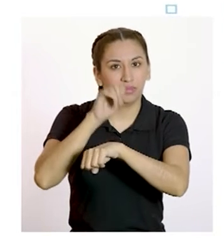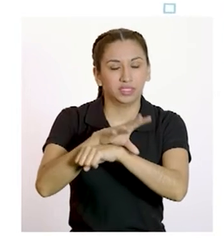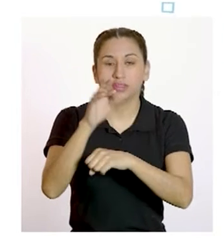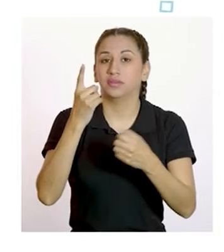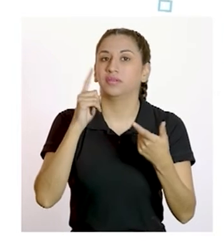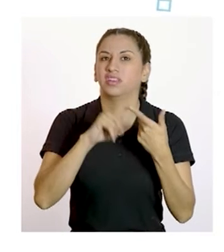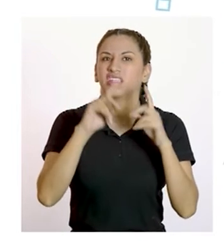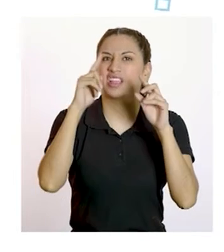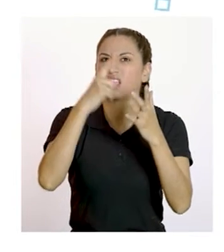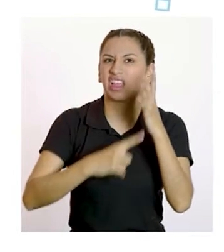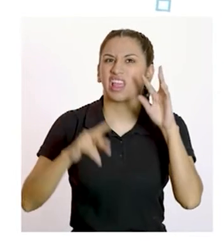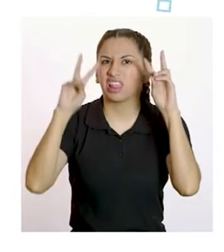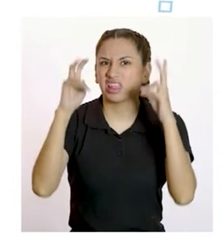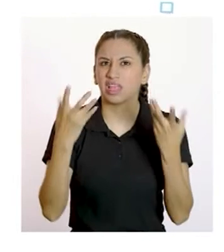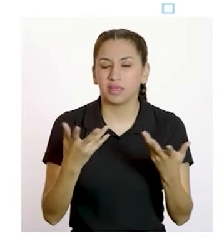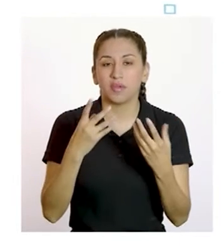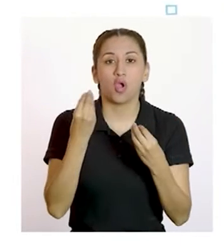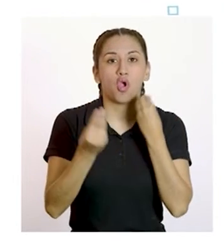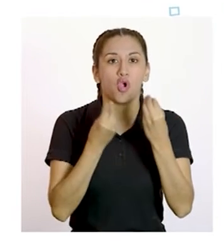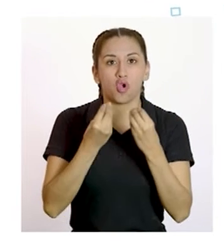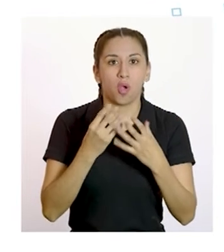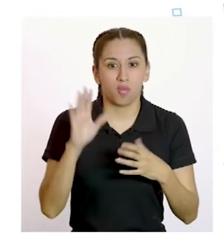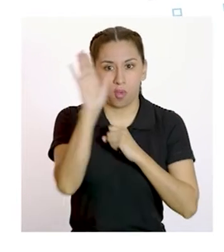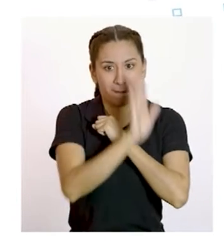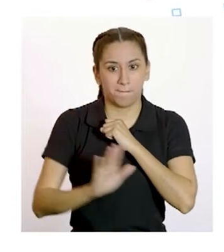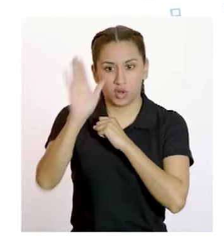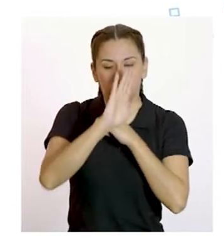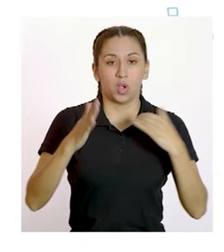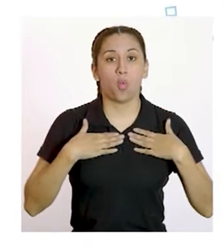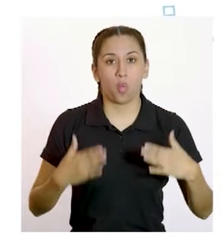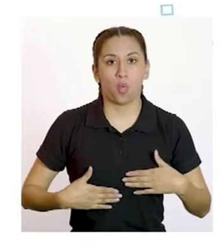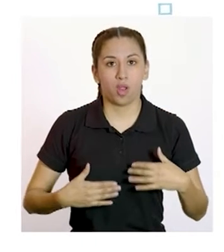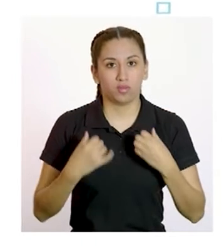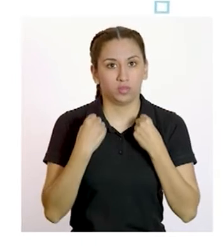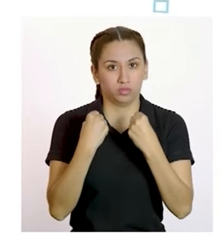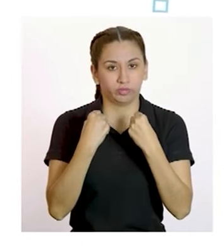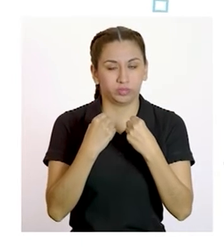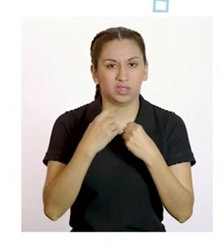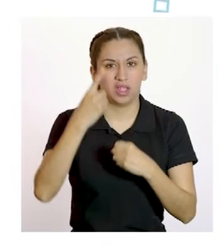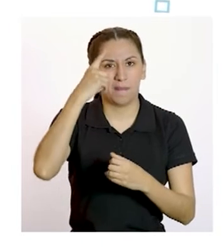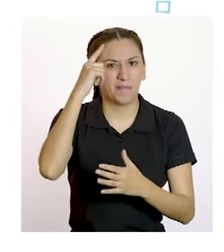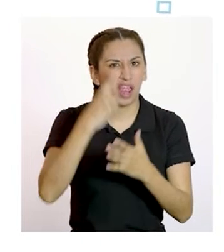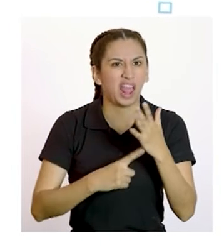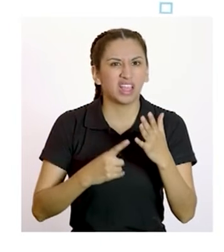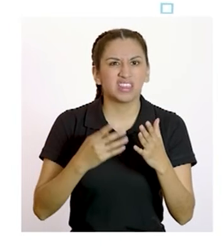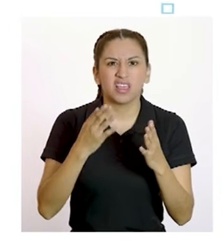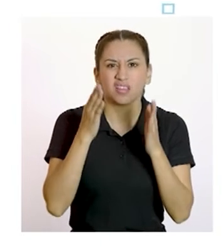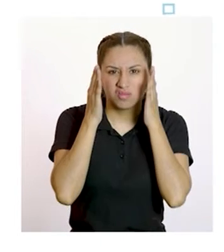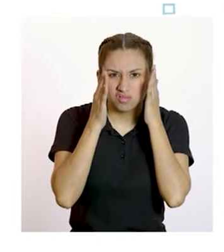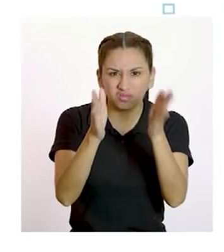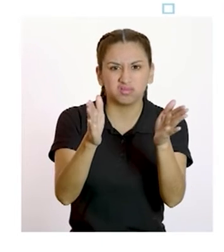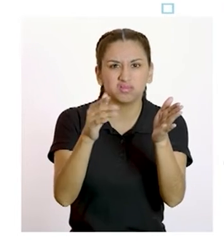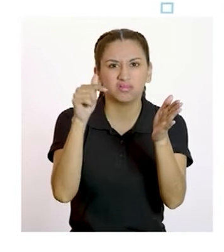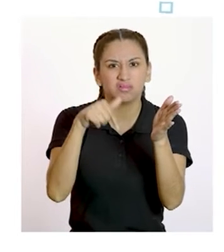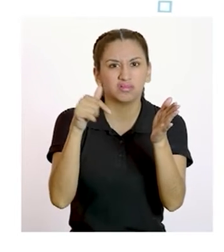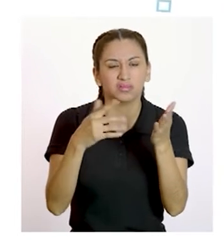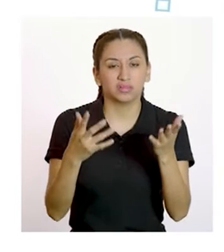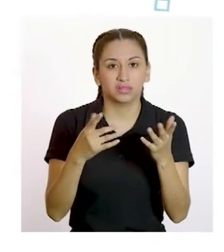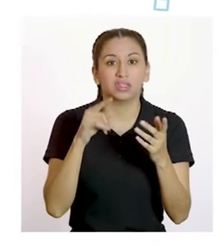recomendaciones. ¿Sobre qué tema escribiré? Sobre cómo fortalecer nuestro sistema inmunológico. ¿Para quién o quiénes